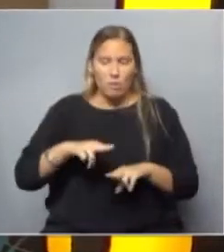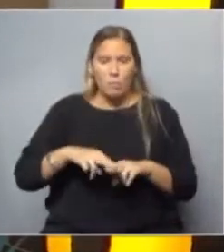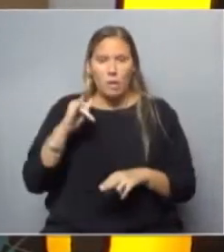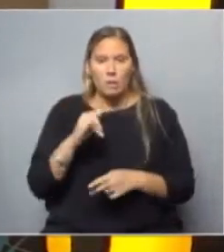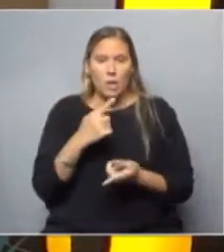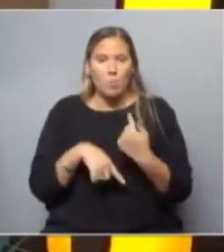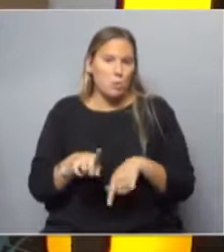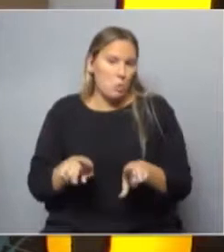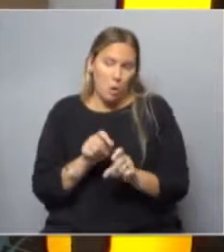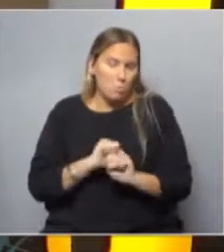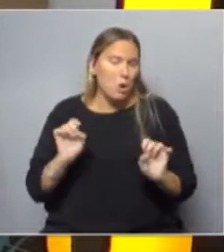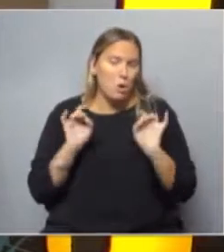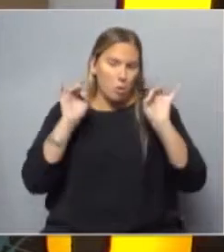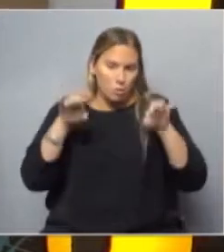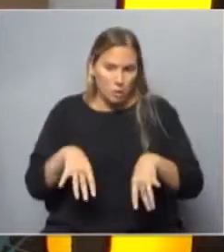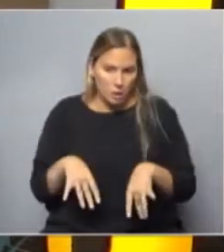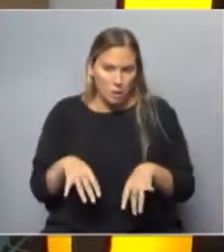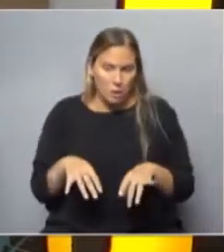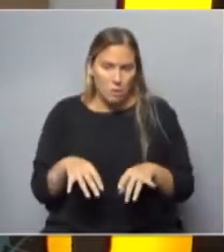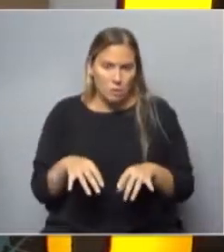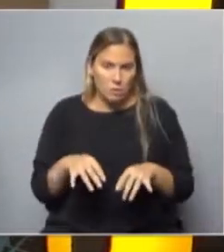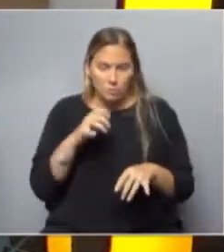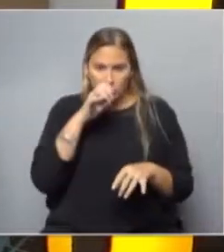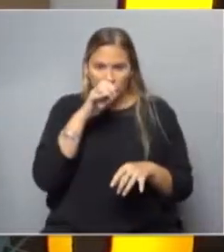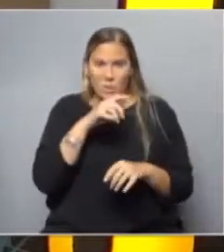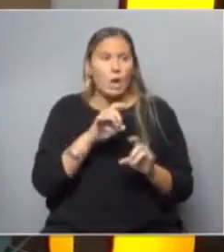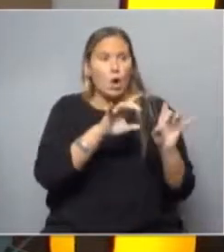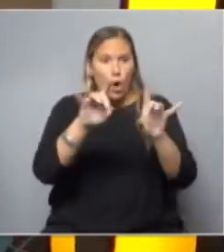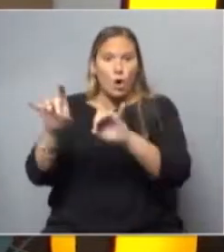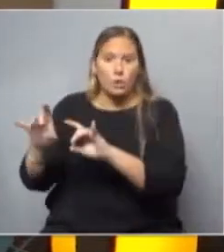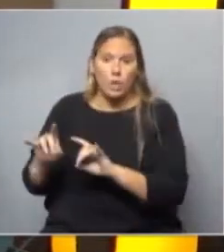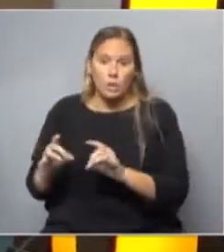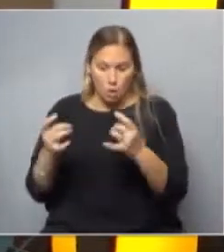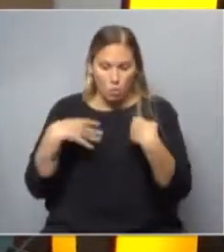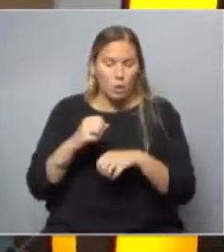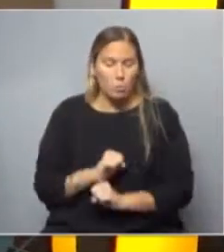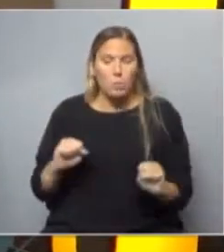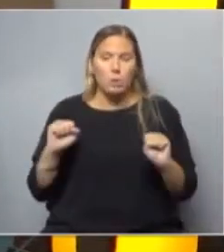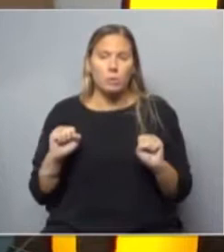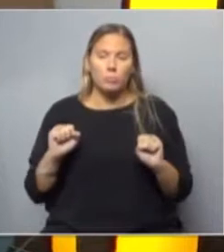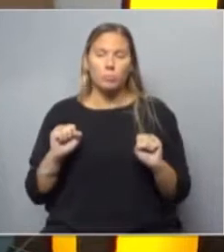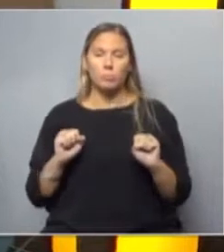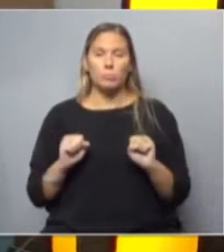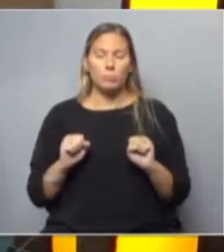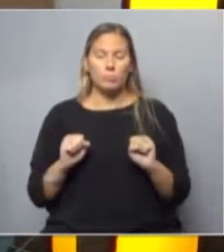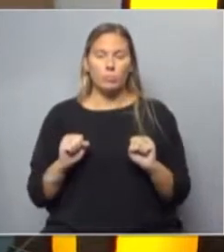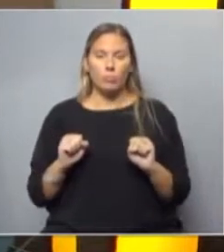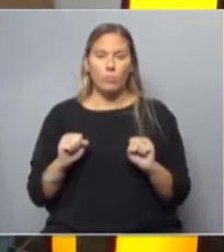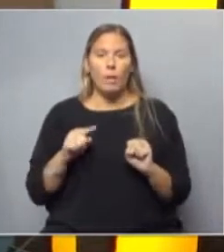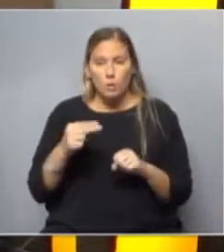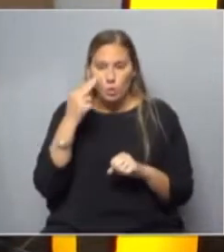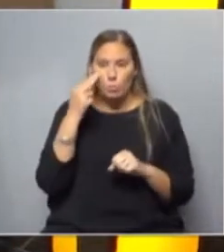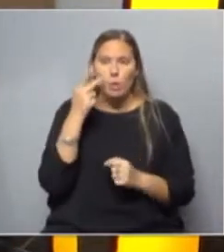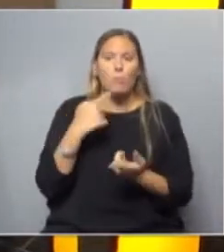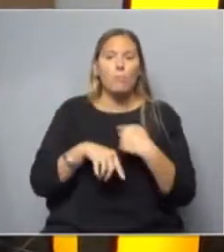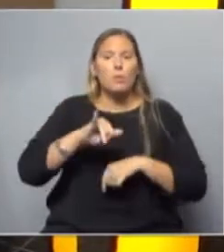no evita que te contagies y que que empieces a contagiar a otras personas. Y bueno, y ese es un problema, pero